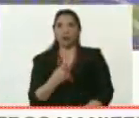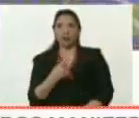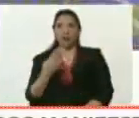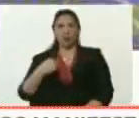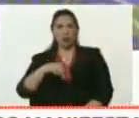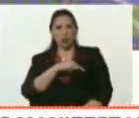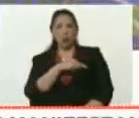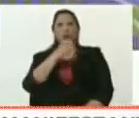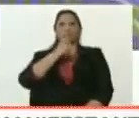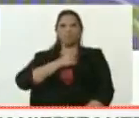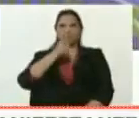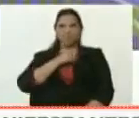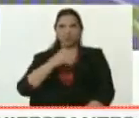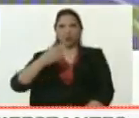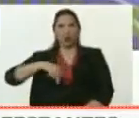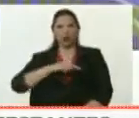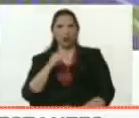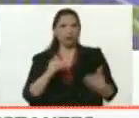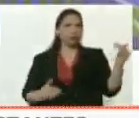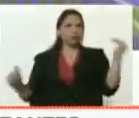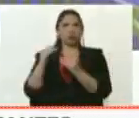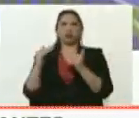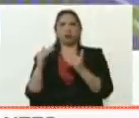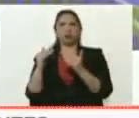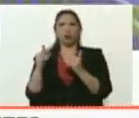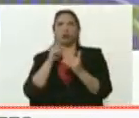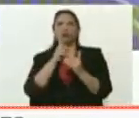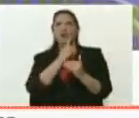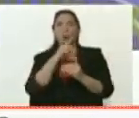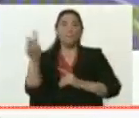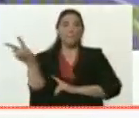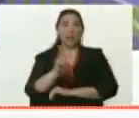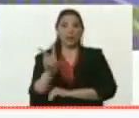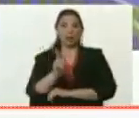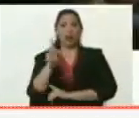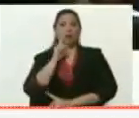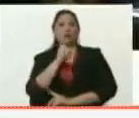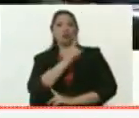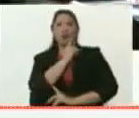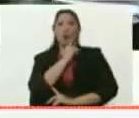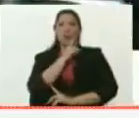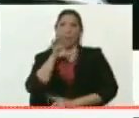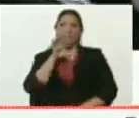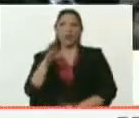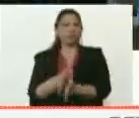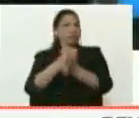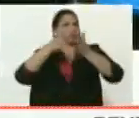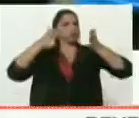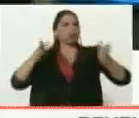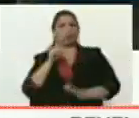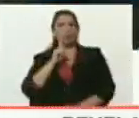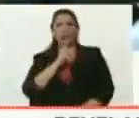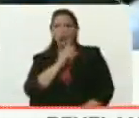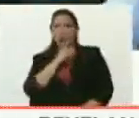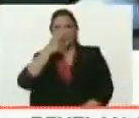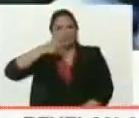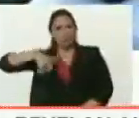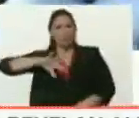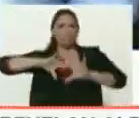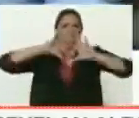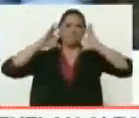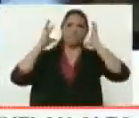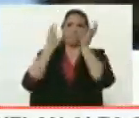nosotros resistimos y estamos venciendo en nombre de Venezuela, en nombre de la patria grande, en nombre de los pueblos del